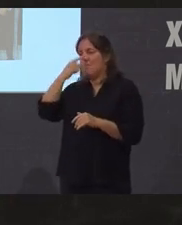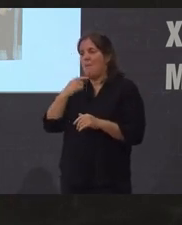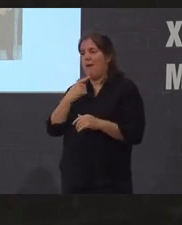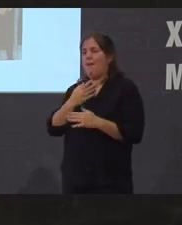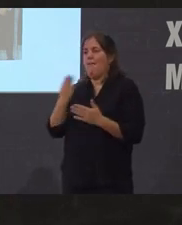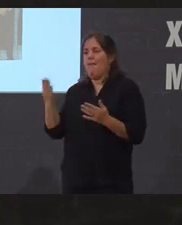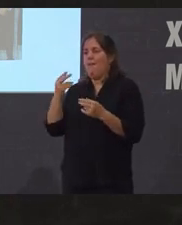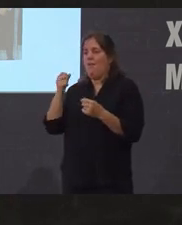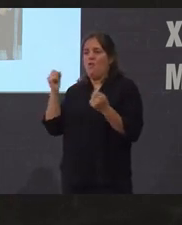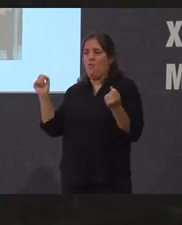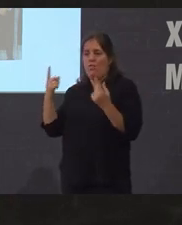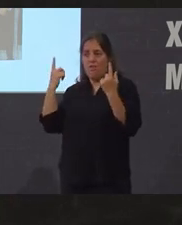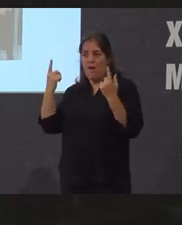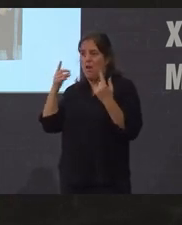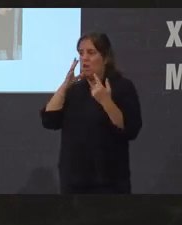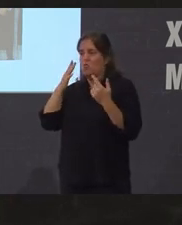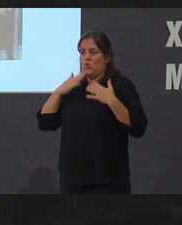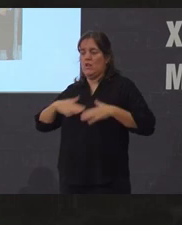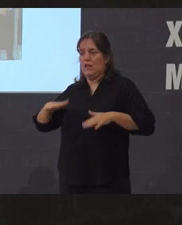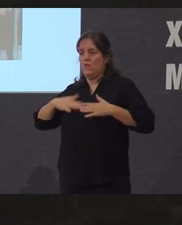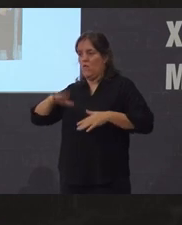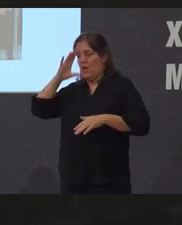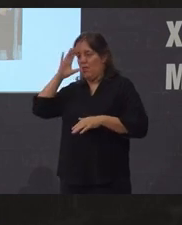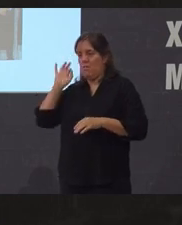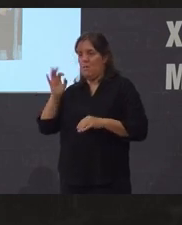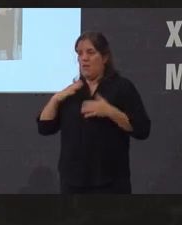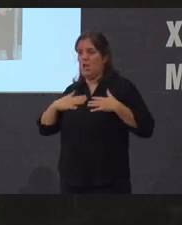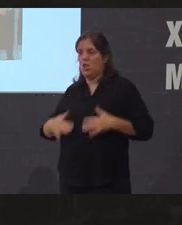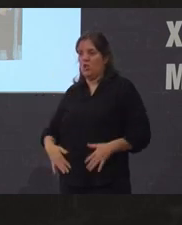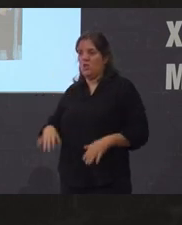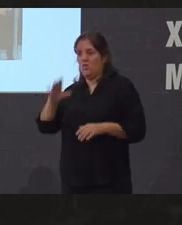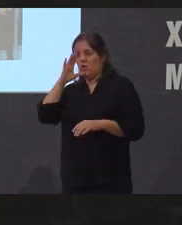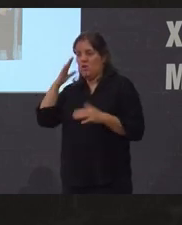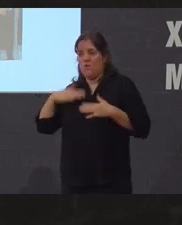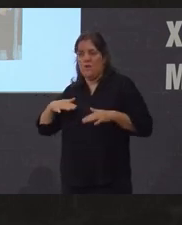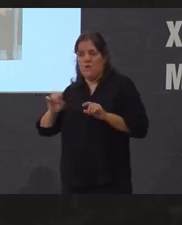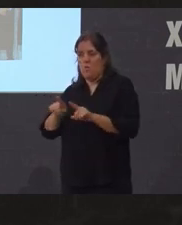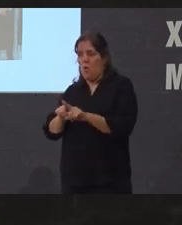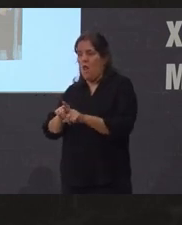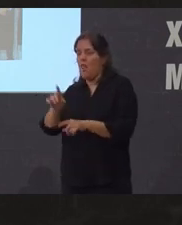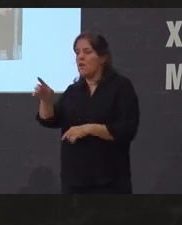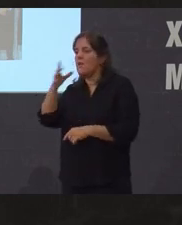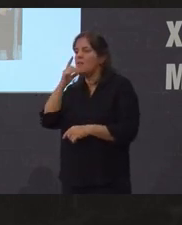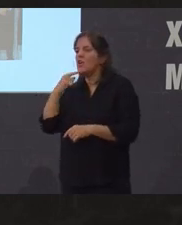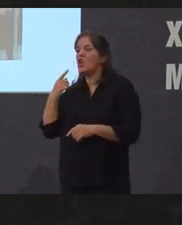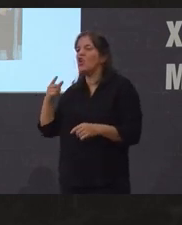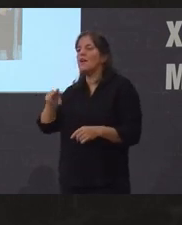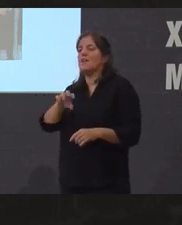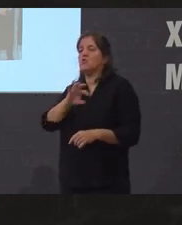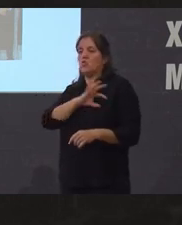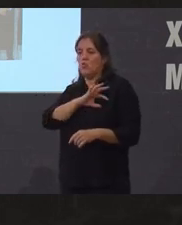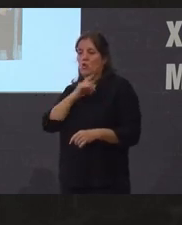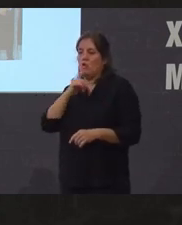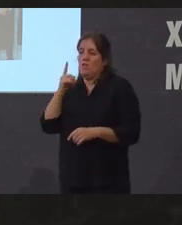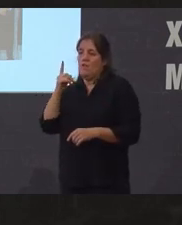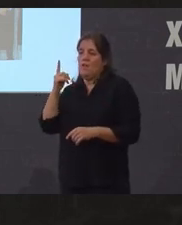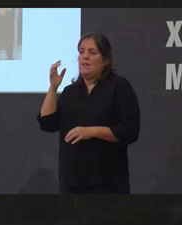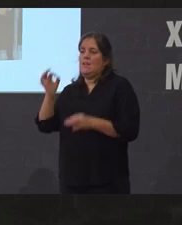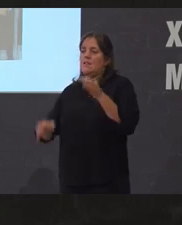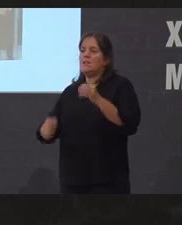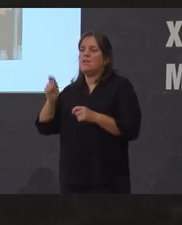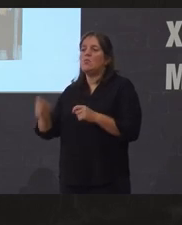se pon, porque no seu caso é un disfraz, con esa toga, co escudo de magistrado do Tribunal Supremo, que non